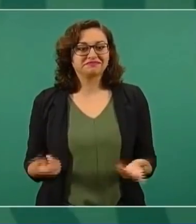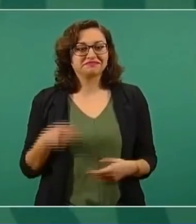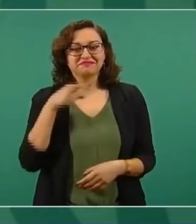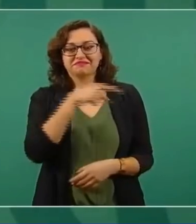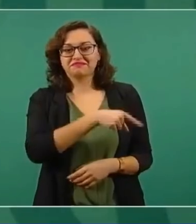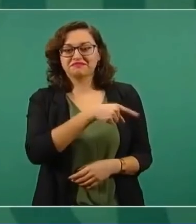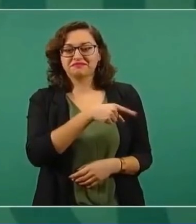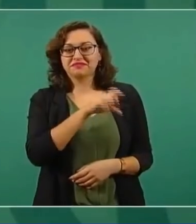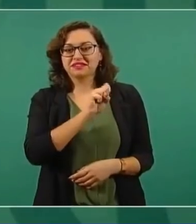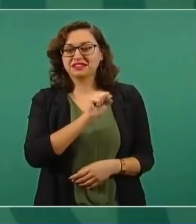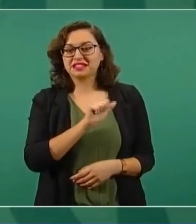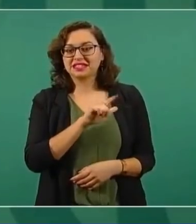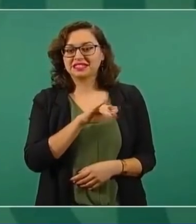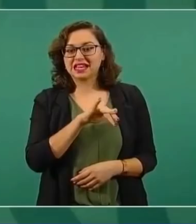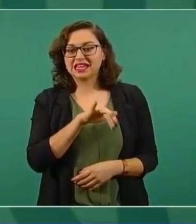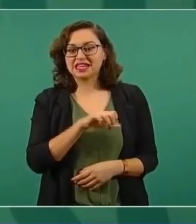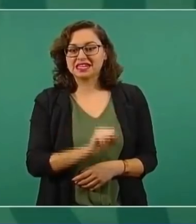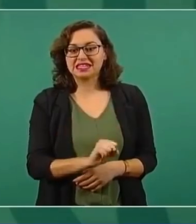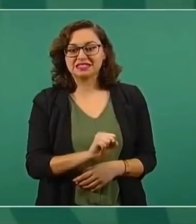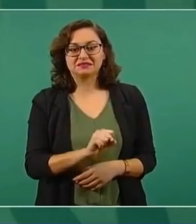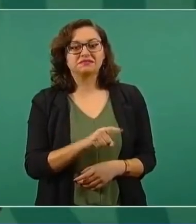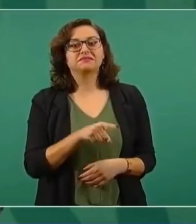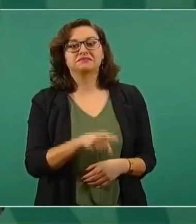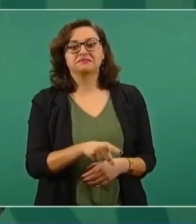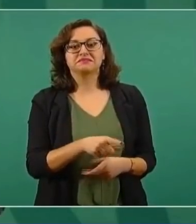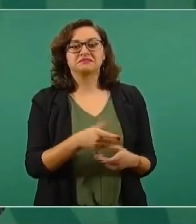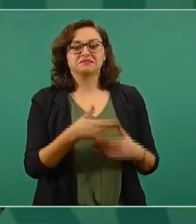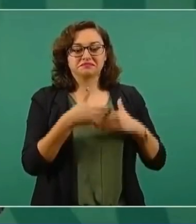entregó todos los bancos,